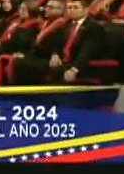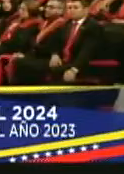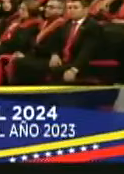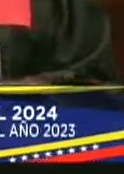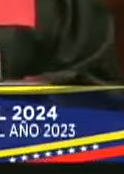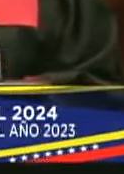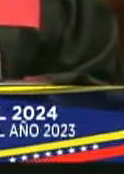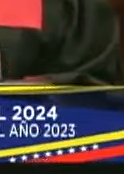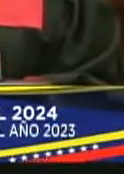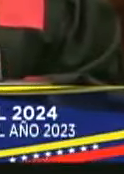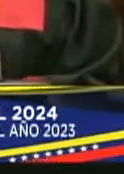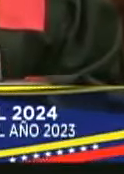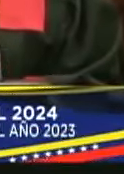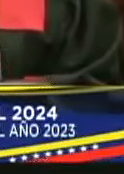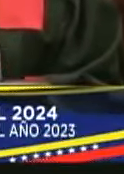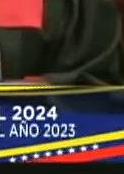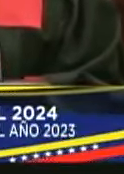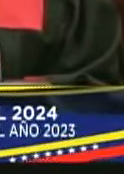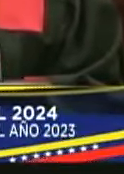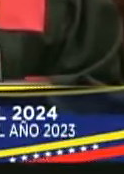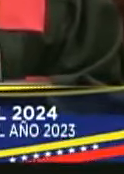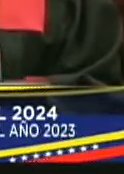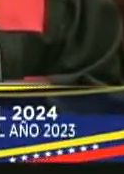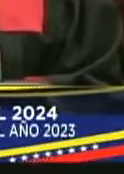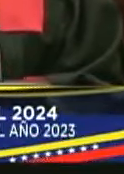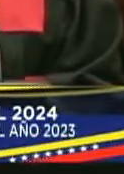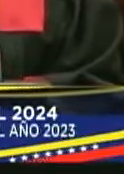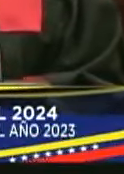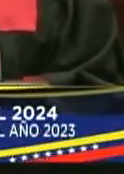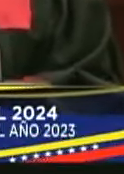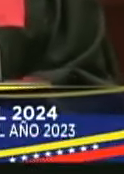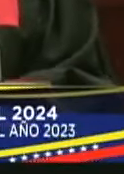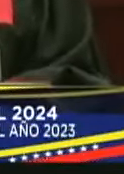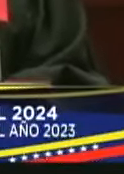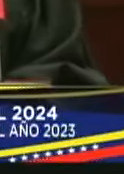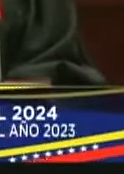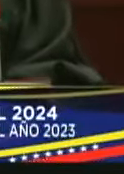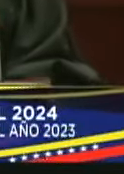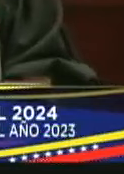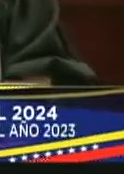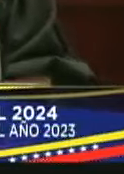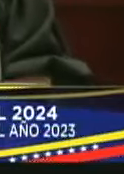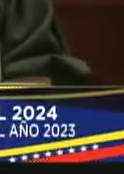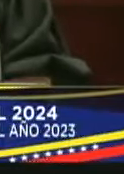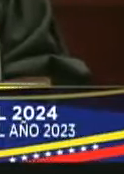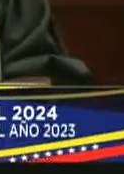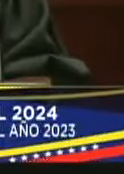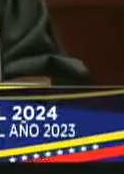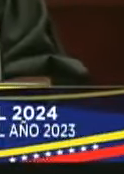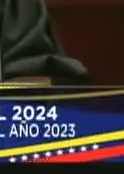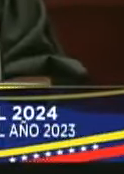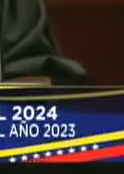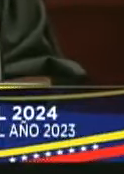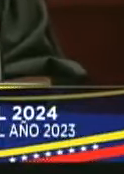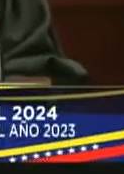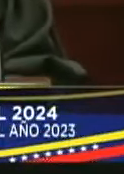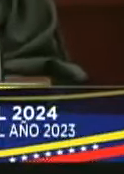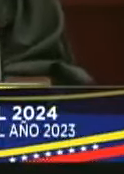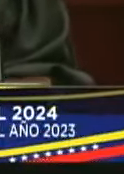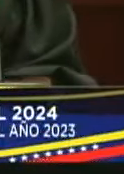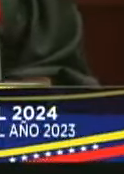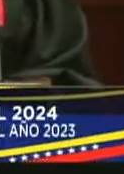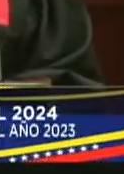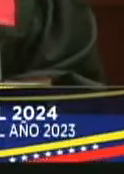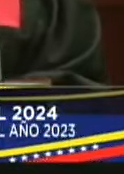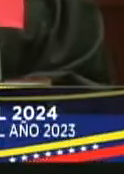de Venezuela de Hugo Chávez, el 6 de diciembre de 1998, surge la posibilidad real